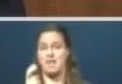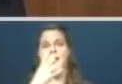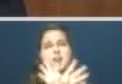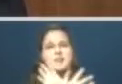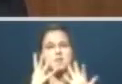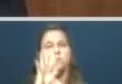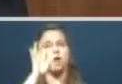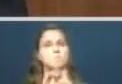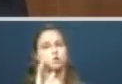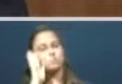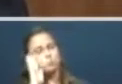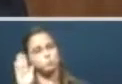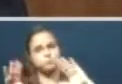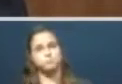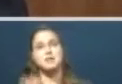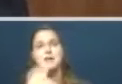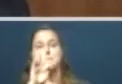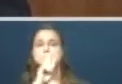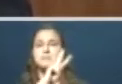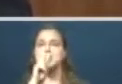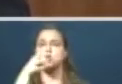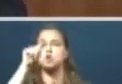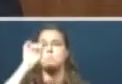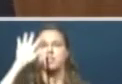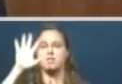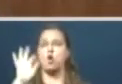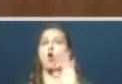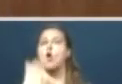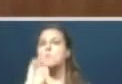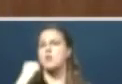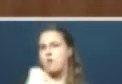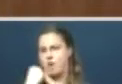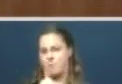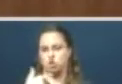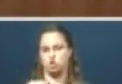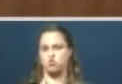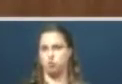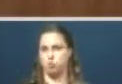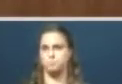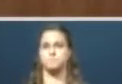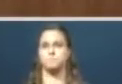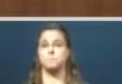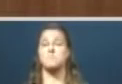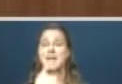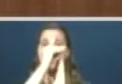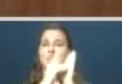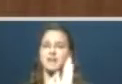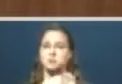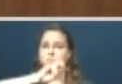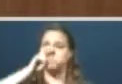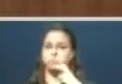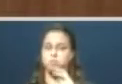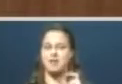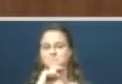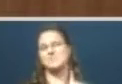pernoctaciones junto con el 22.5 por ciento del empleo de este sector dentro de españa el decreto regulador de las categorías de